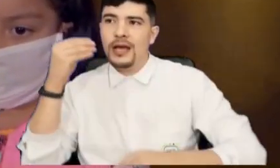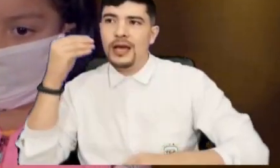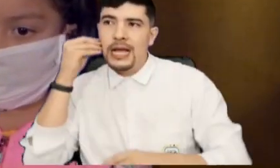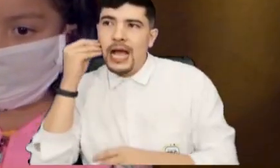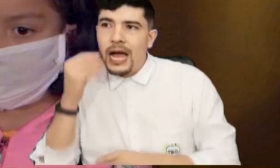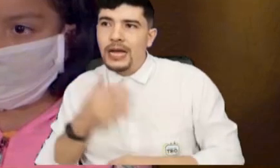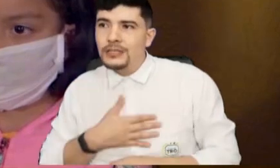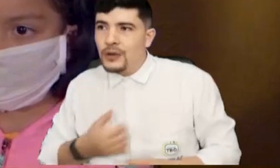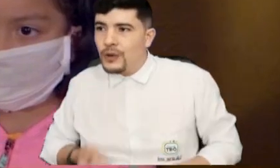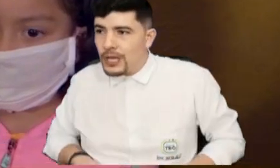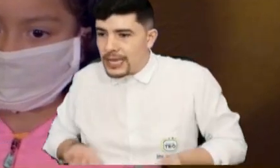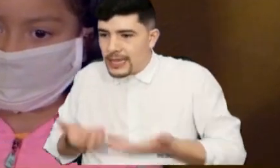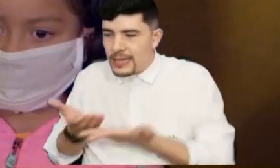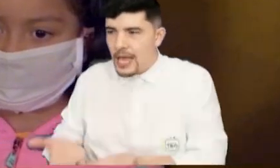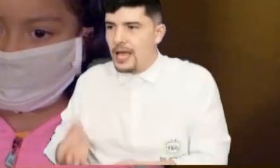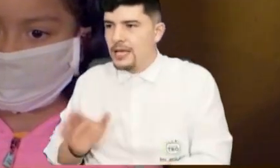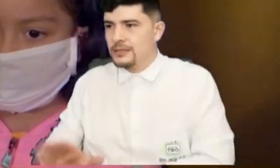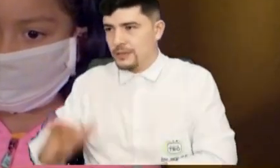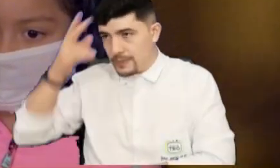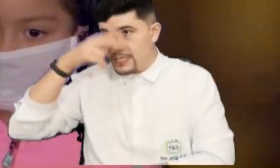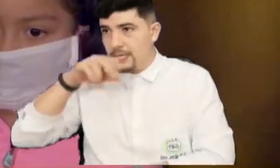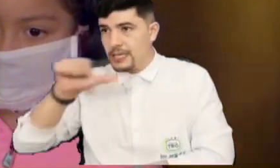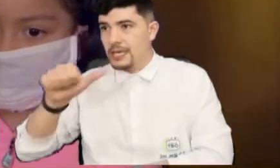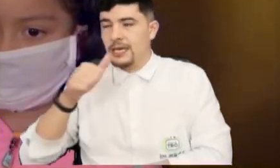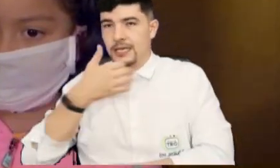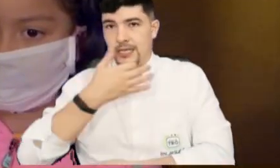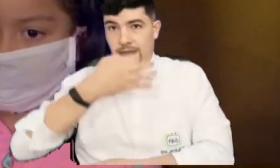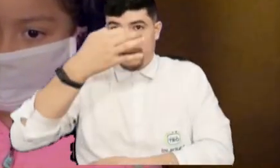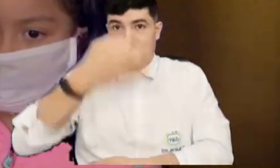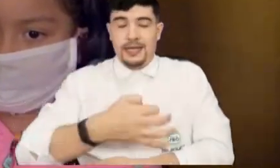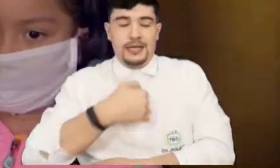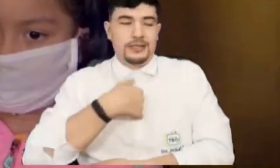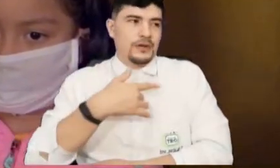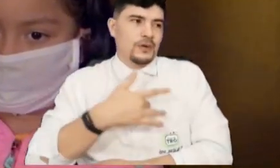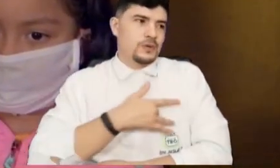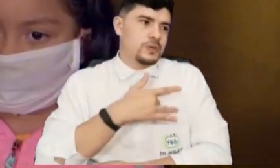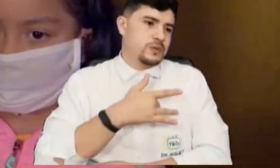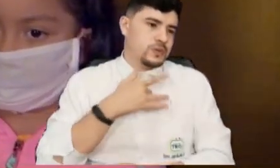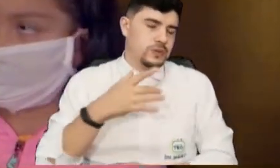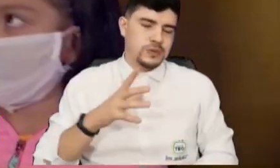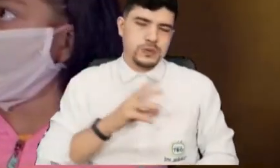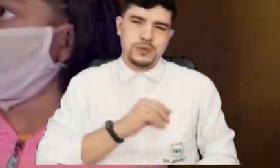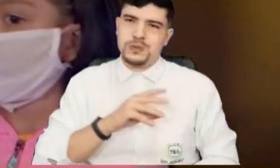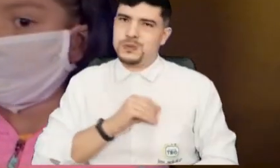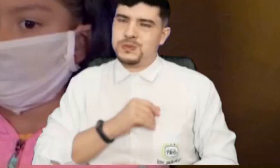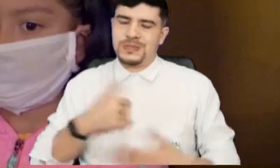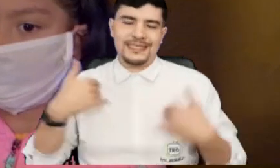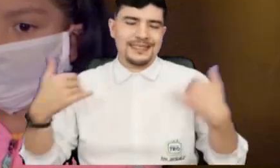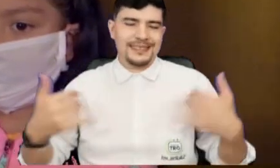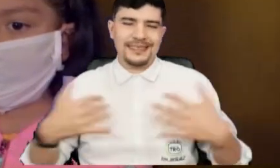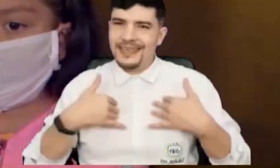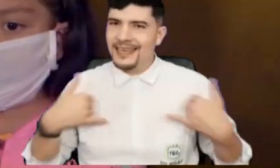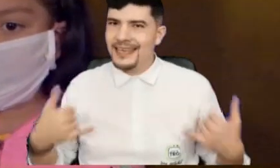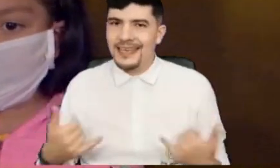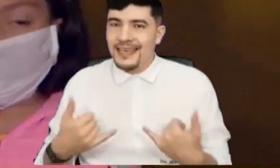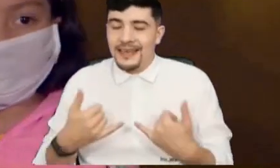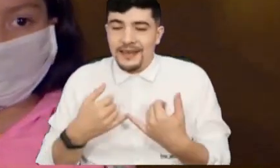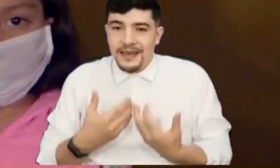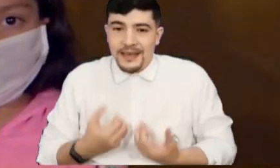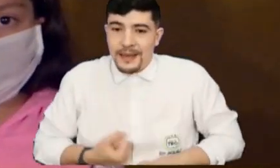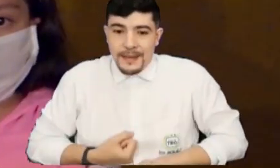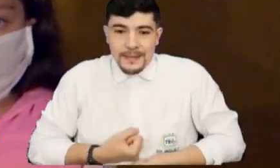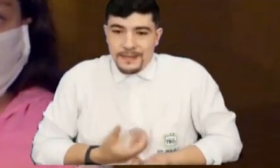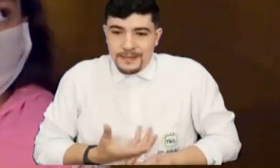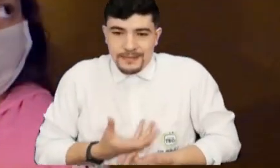hijas. Realmente es una felicidad inmensa que no cabe.